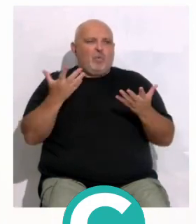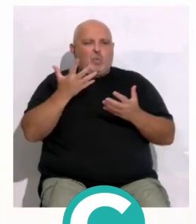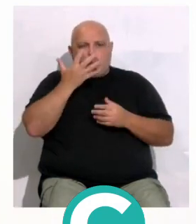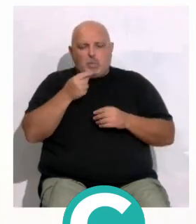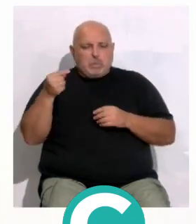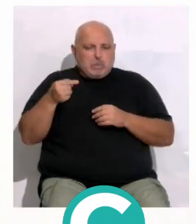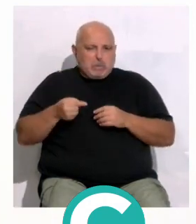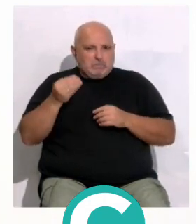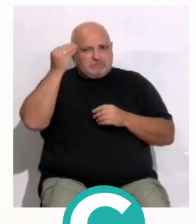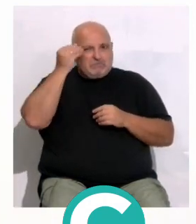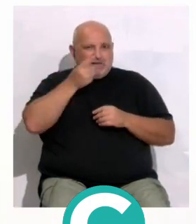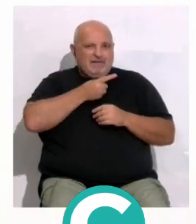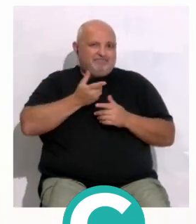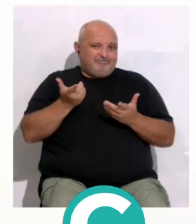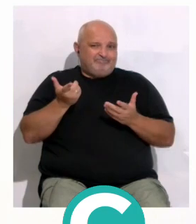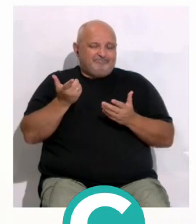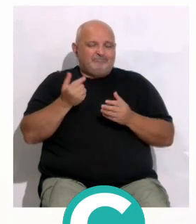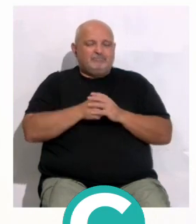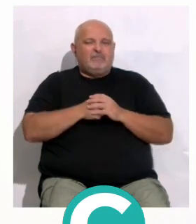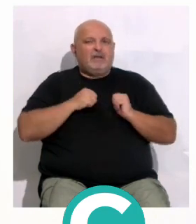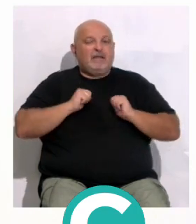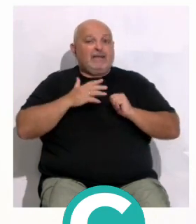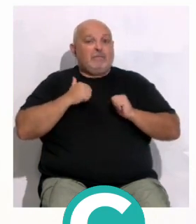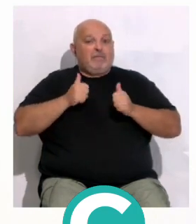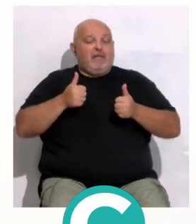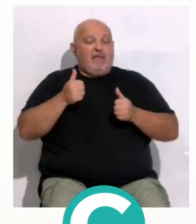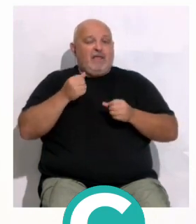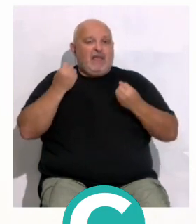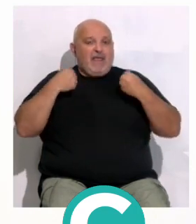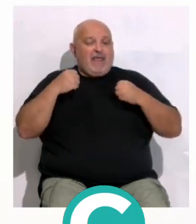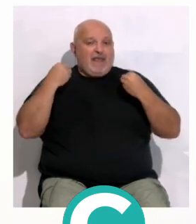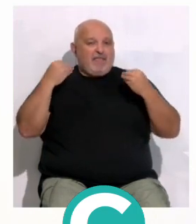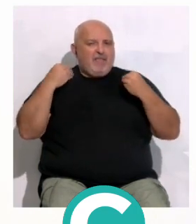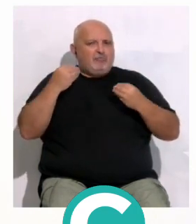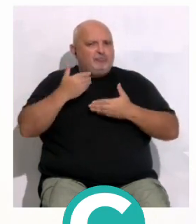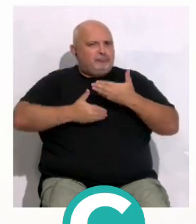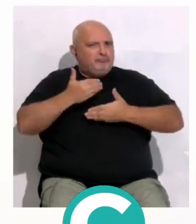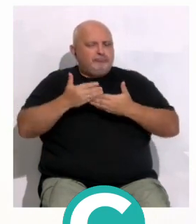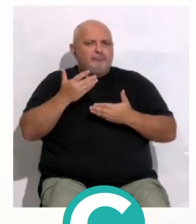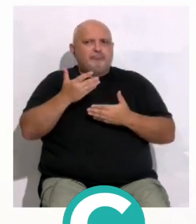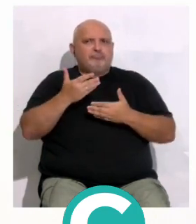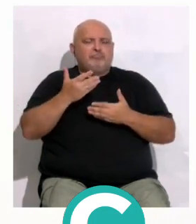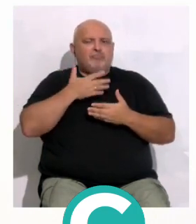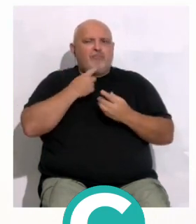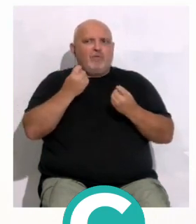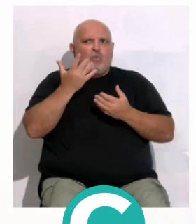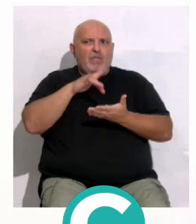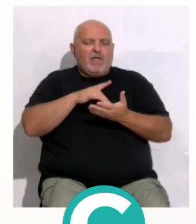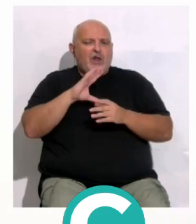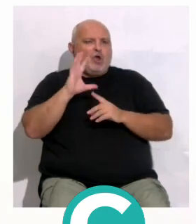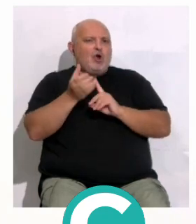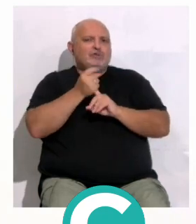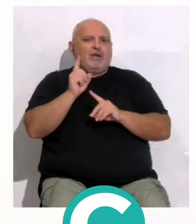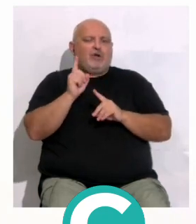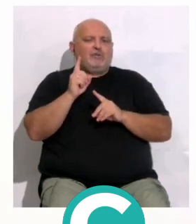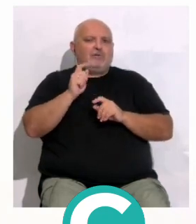así decir. Entonces, si quiero empezar a hacer ejercicio, me quiero poner todos los días, cuando falta un día y no lo consigo,